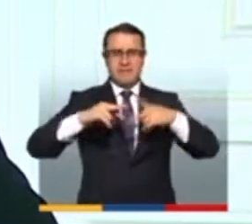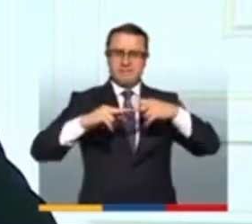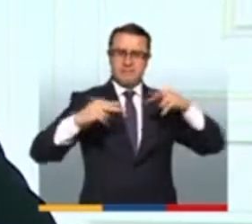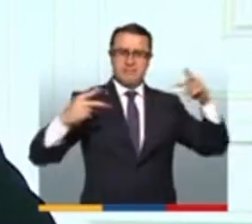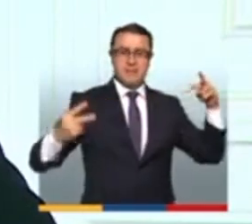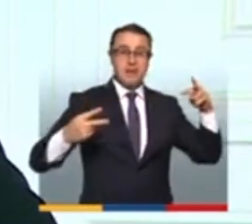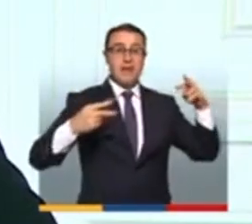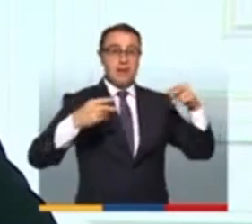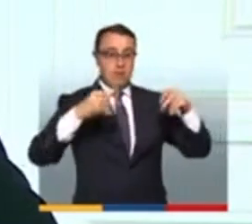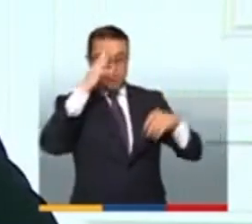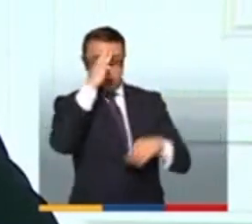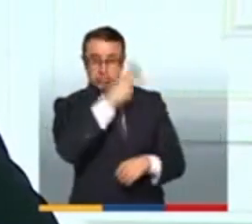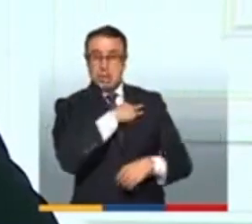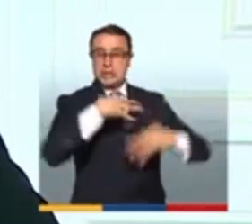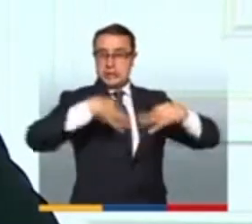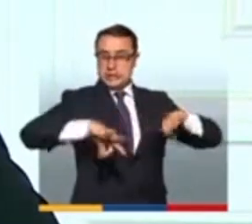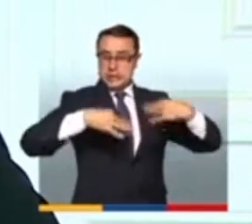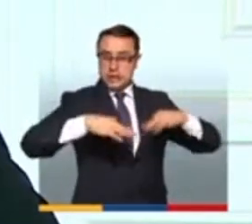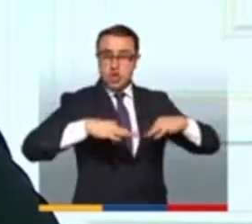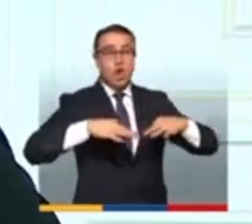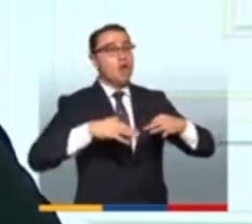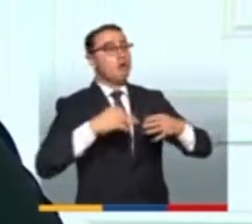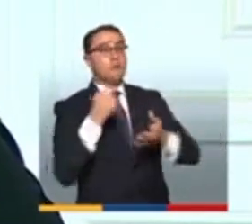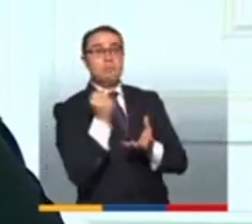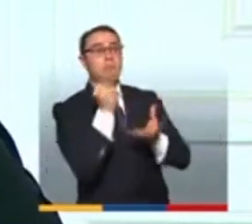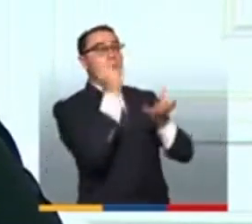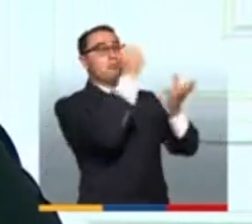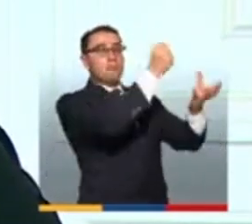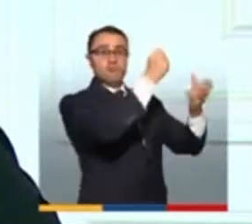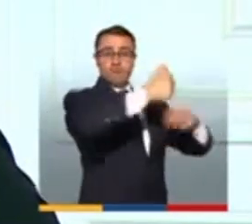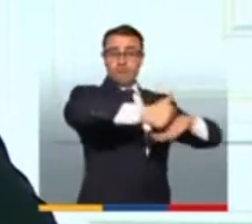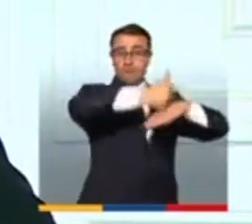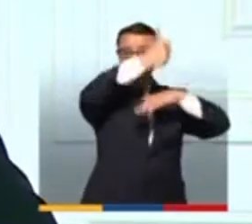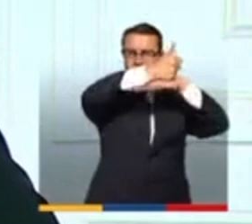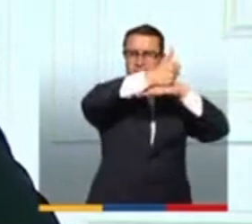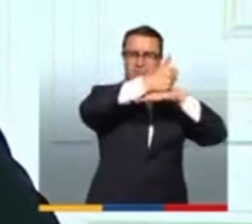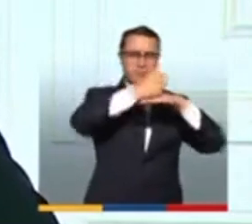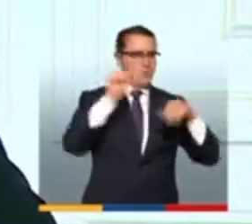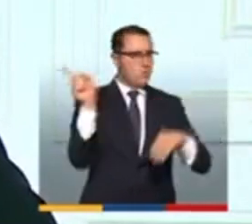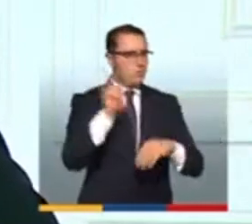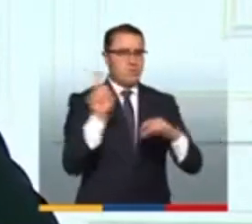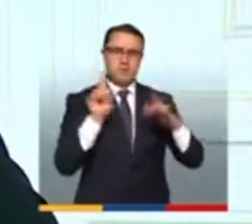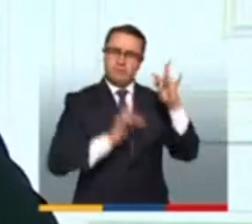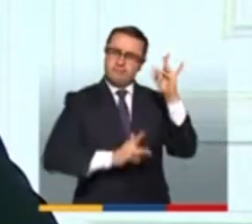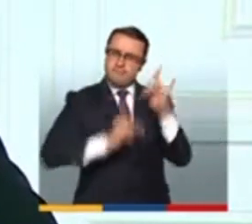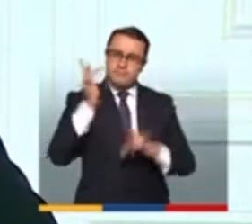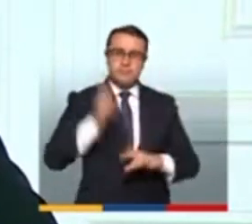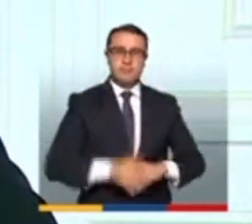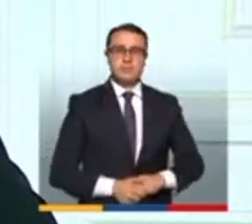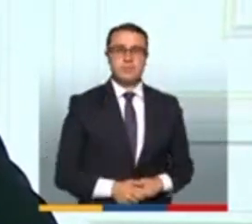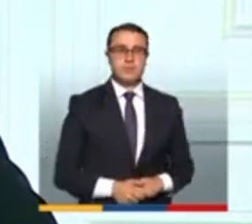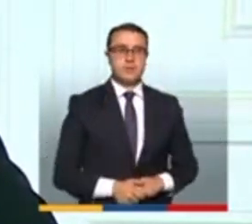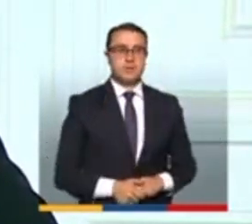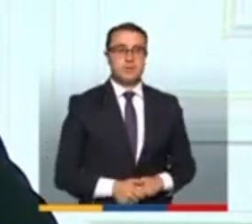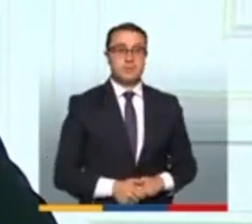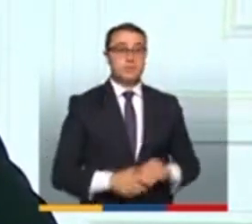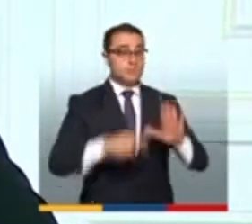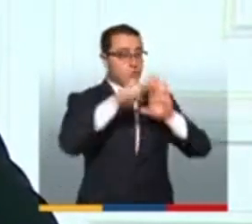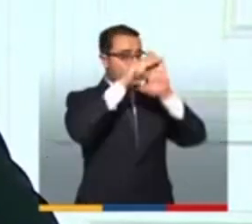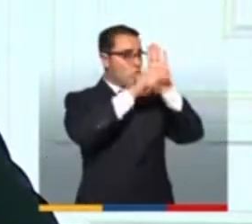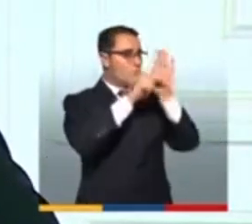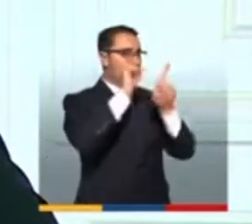ser. Hay una ausencia de políticas sociales alrededor del patrullero y